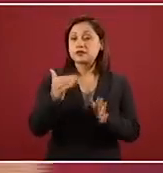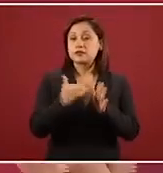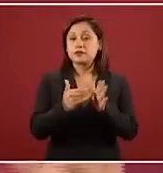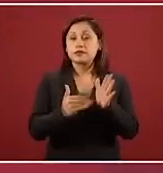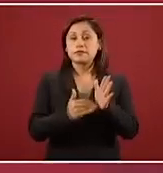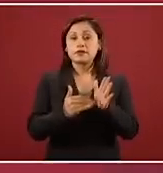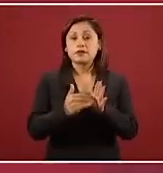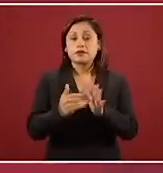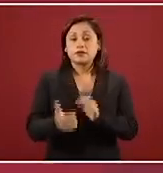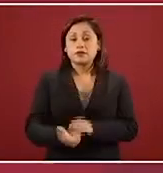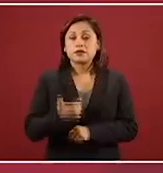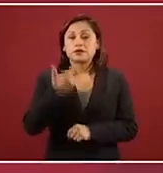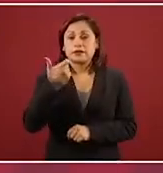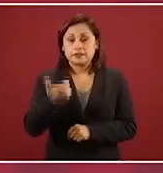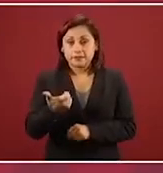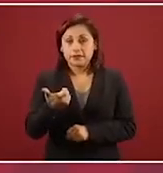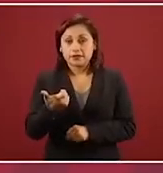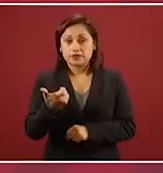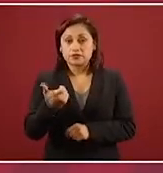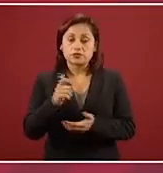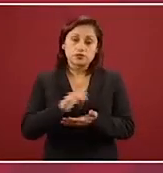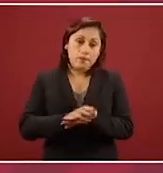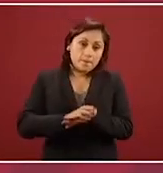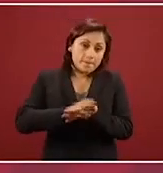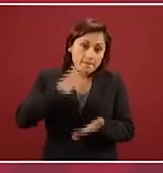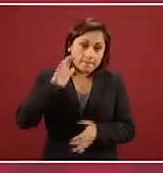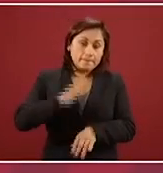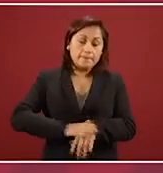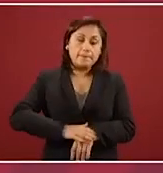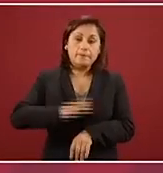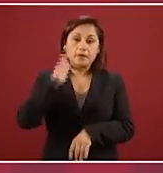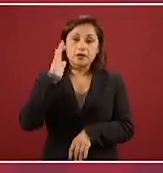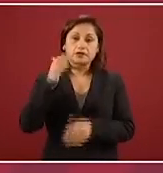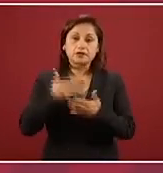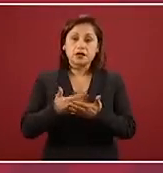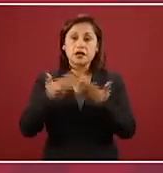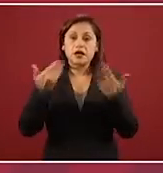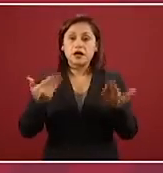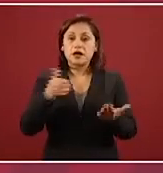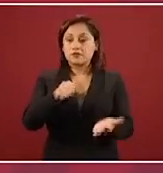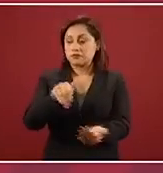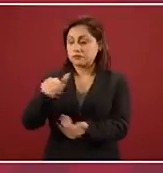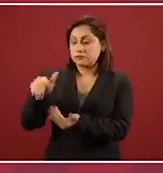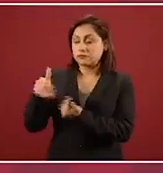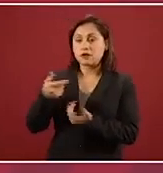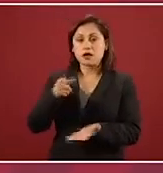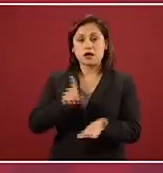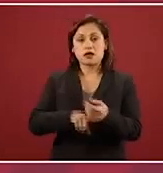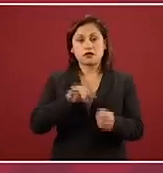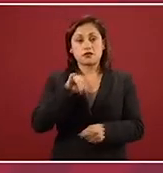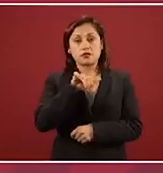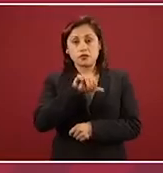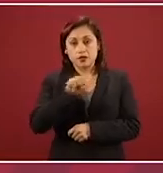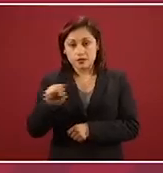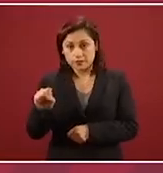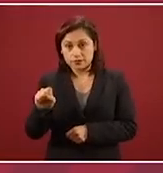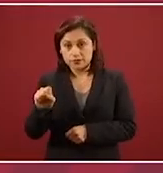nuevos, digamos, de incremento en la incorporación, en la recaudación del Seguro Social, que